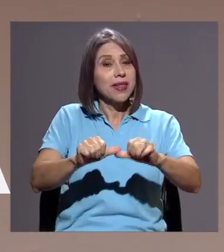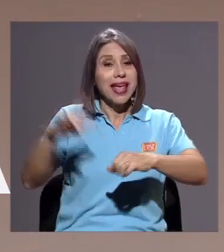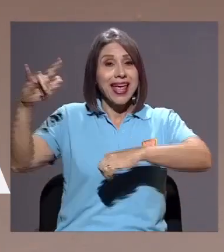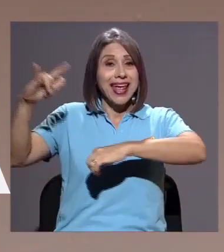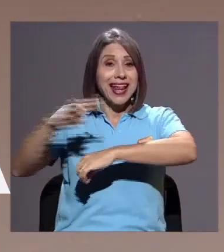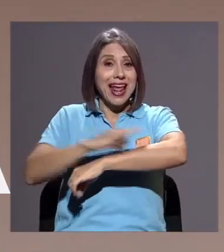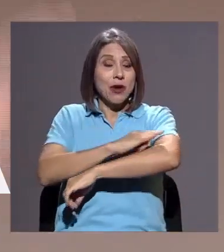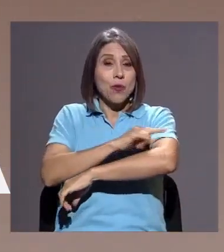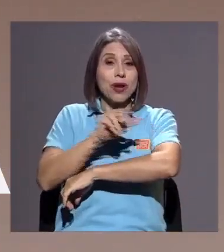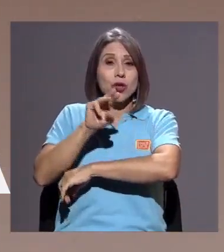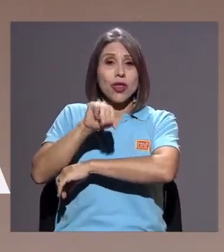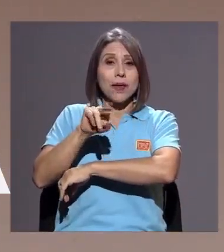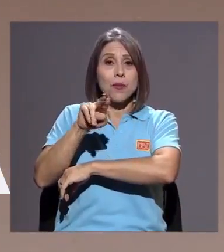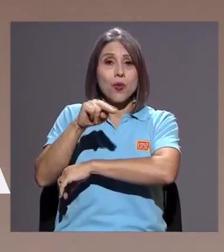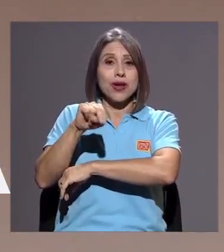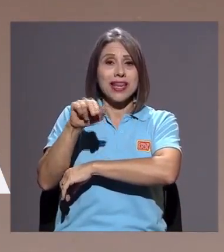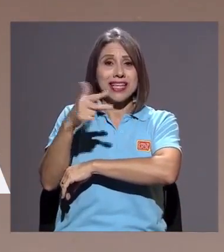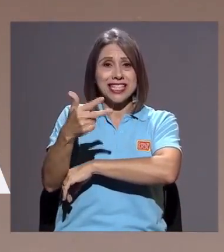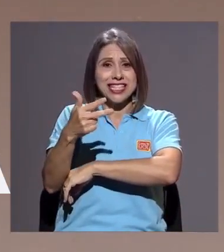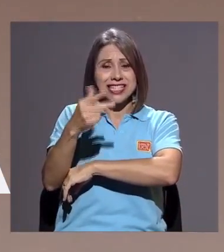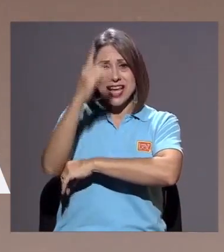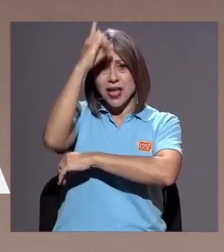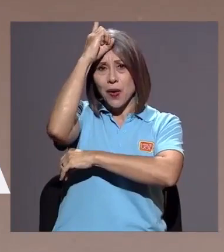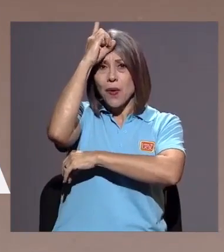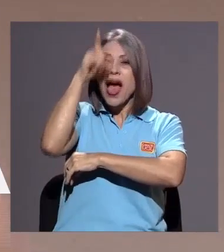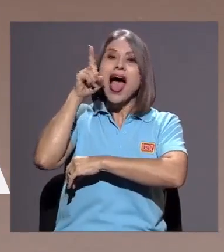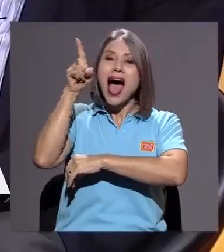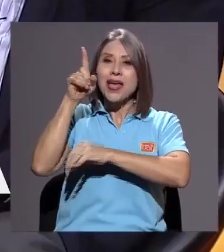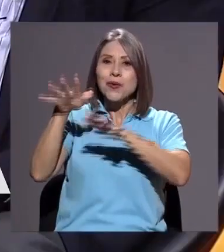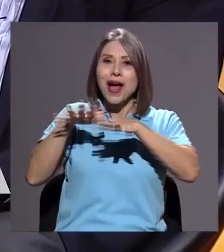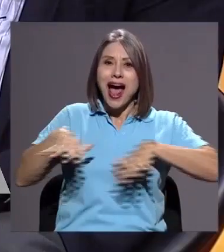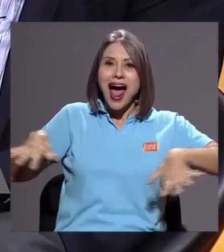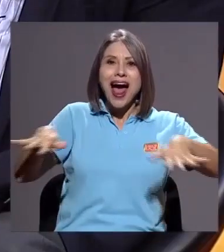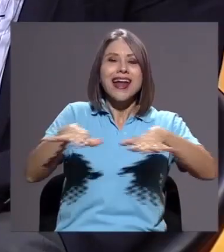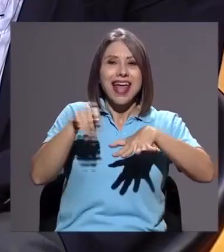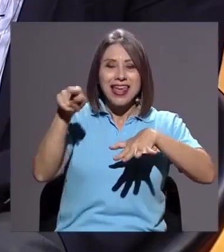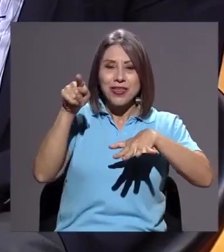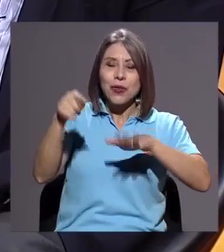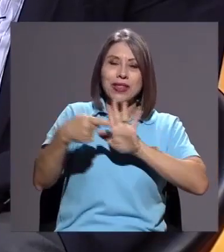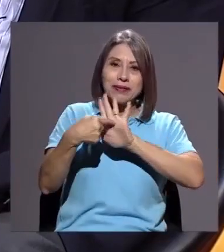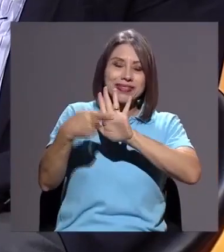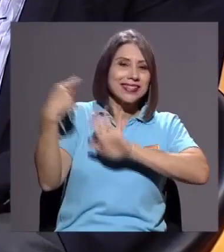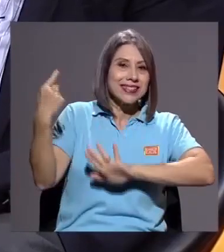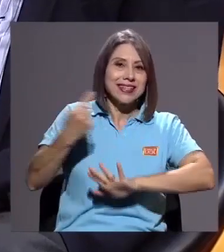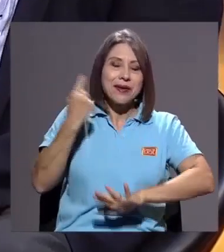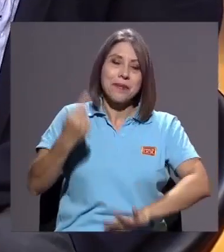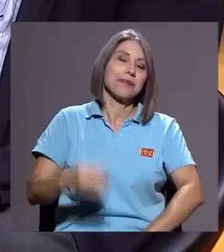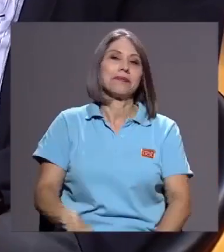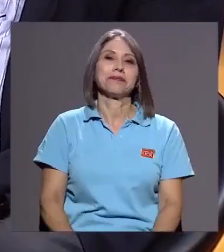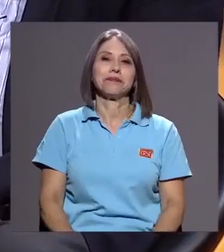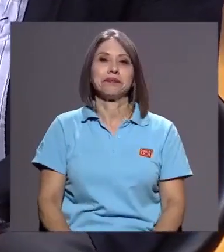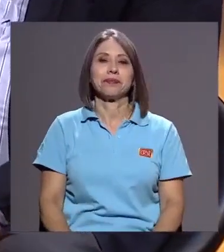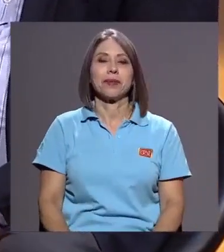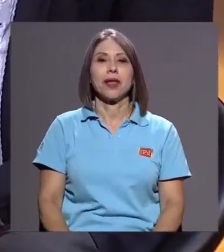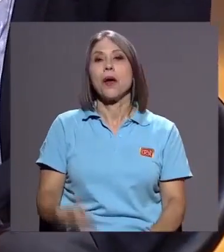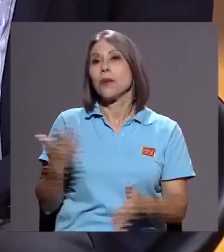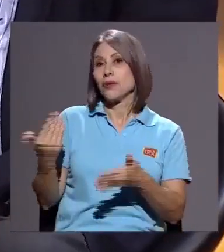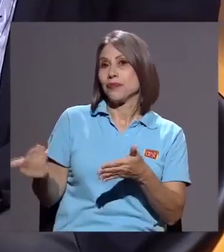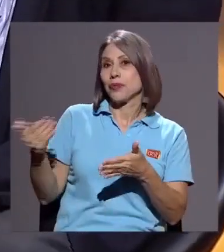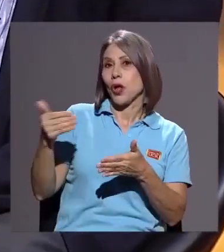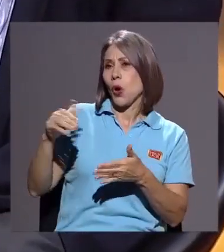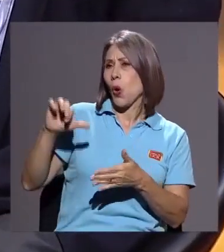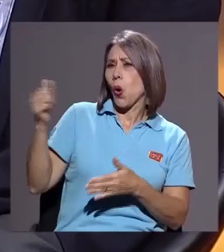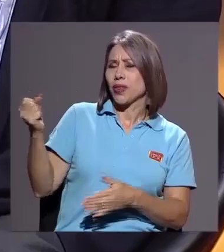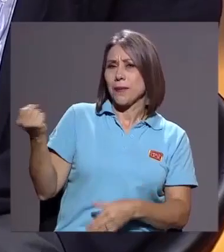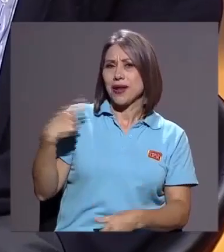Múnich hay un área donde están... Estamos en el Marklin. Sí. Retomando la otra pregunta que